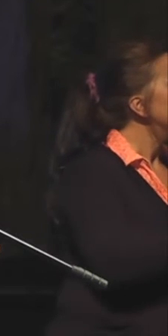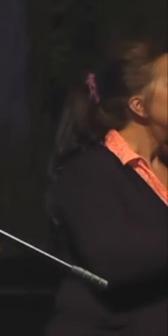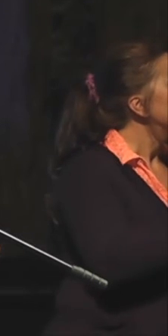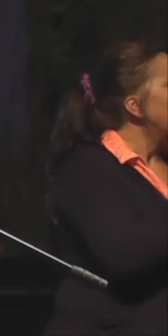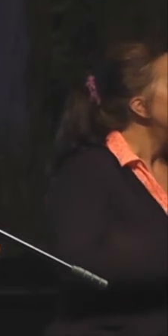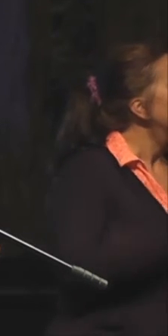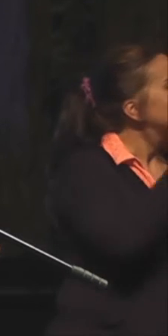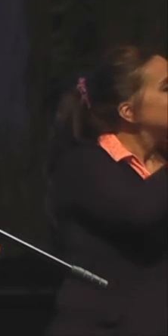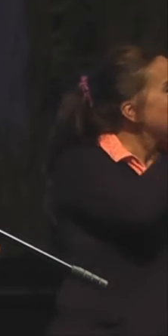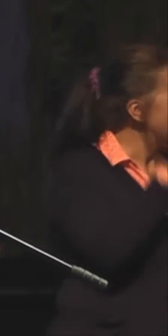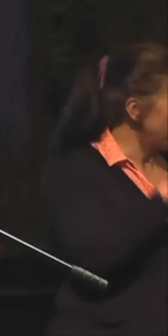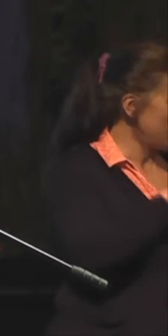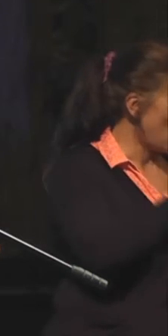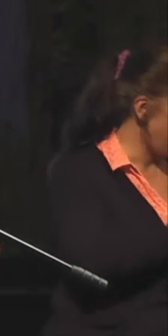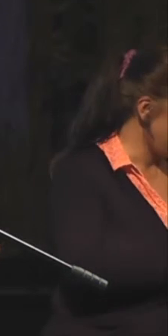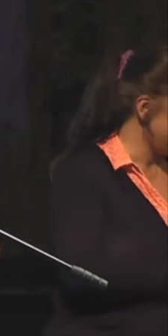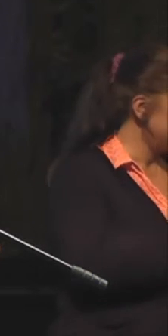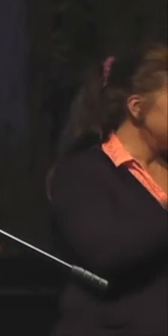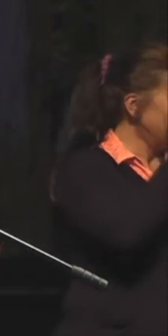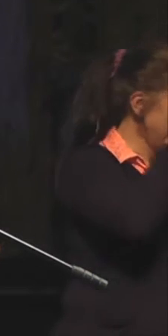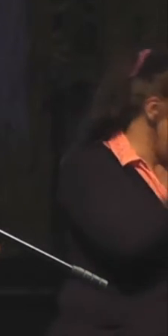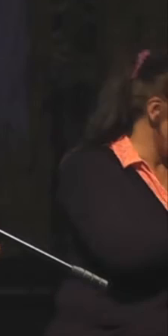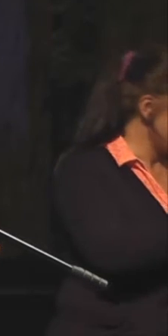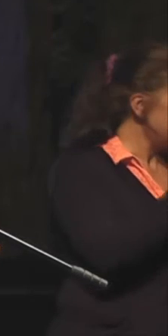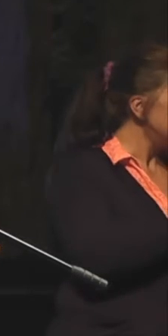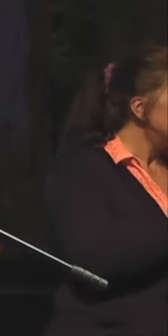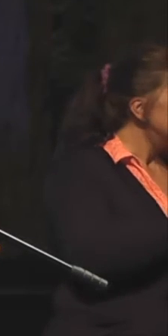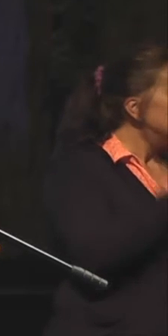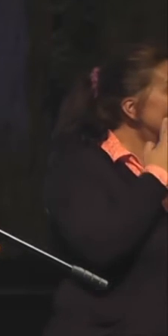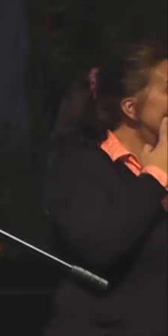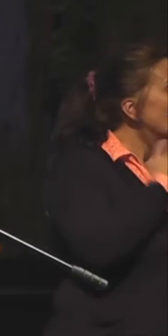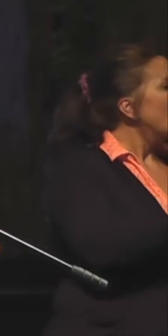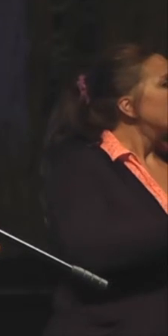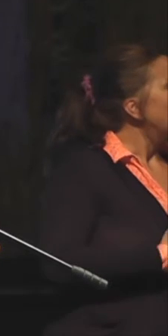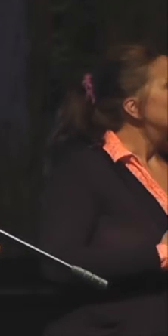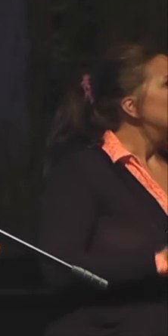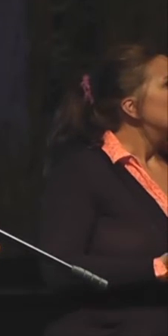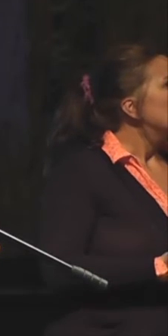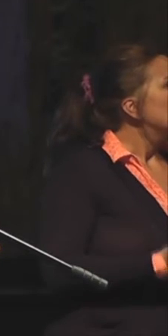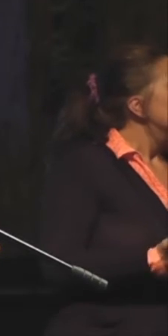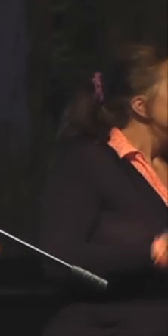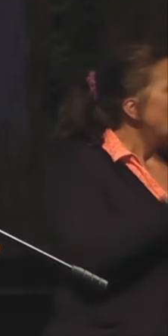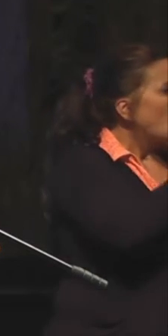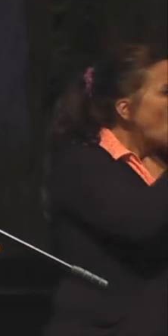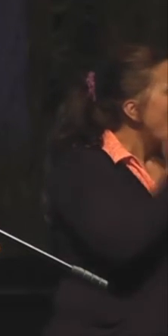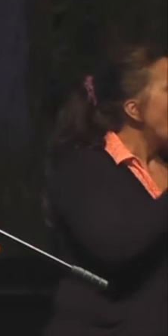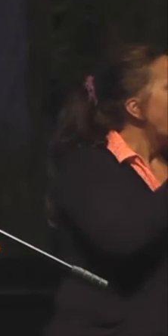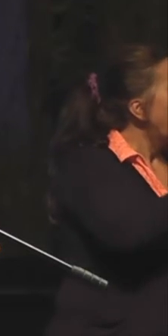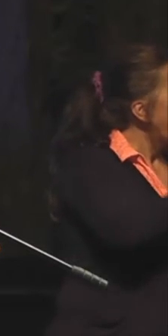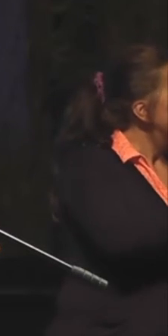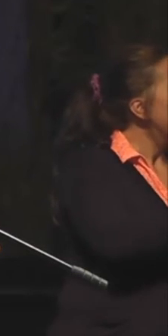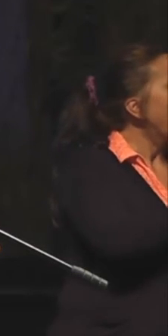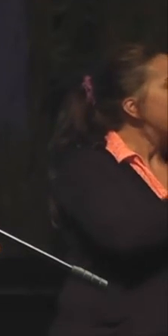sanguinetti ghana el doctor sanguinetti ofreciéndole en uruguay el cambio en paz